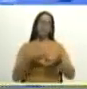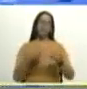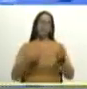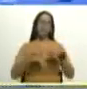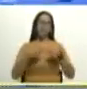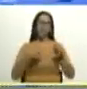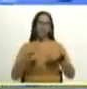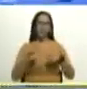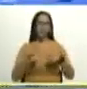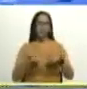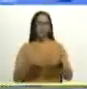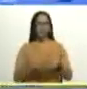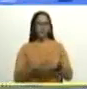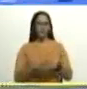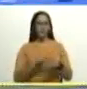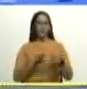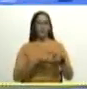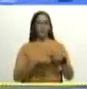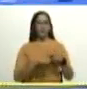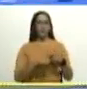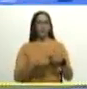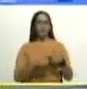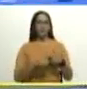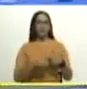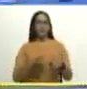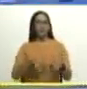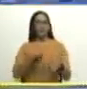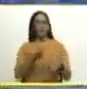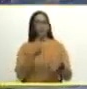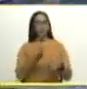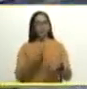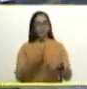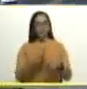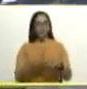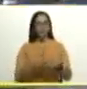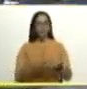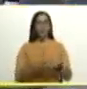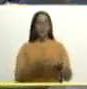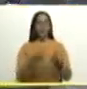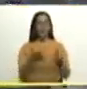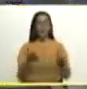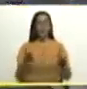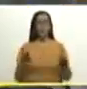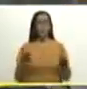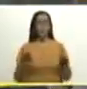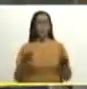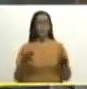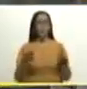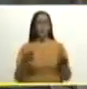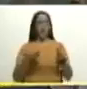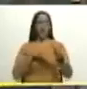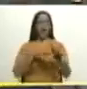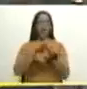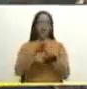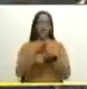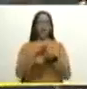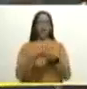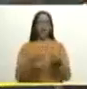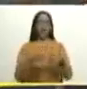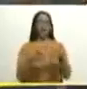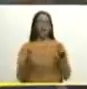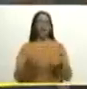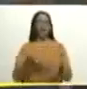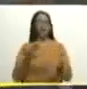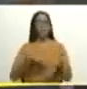exportación. Así que pudiéramos decir que hemos logrado avanzar un trecho